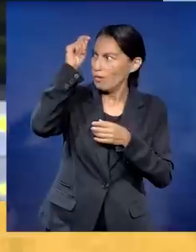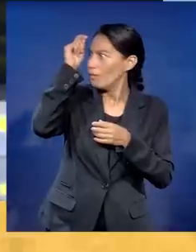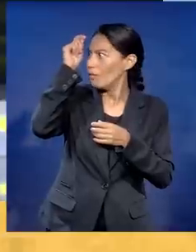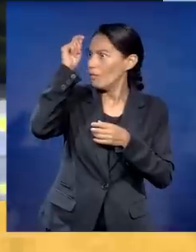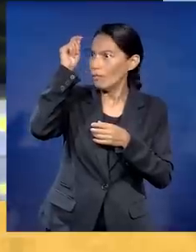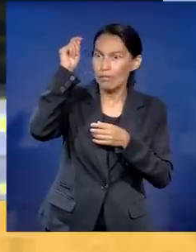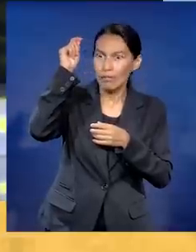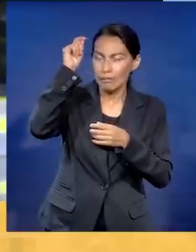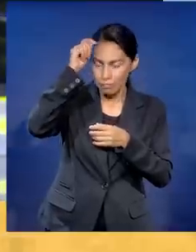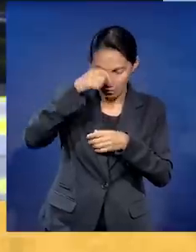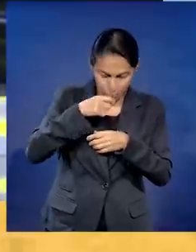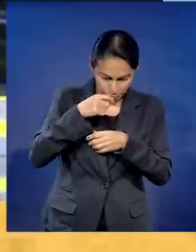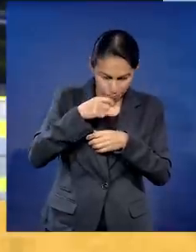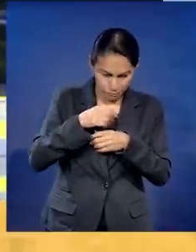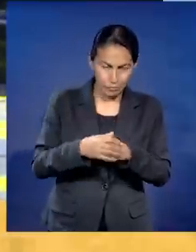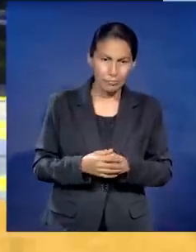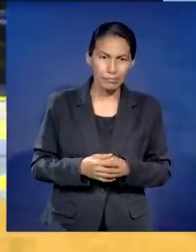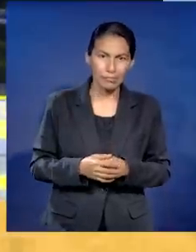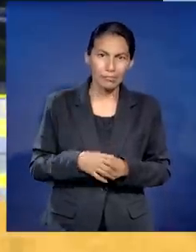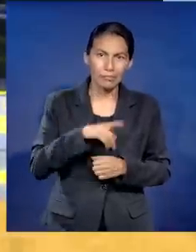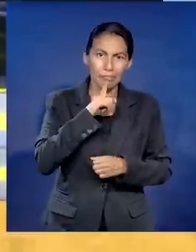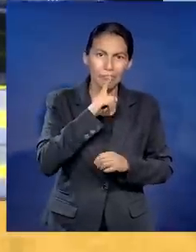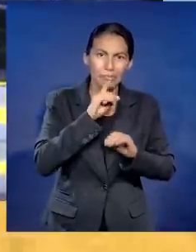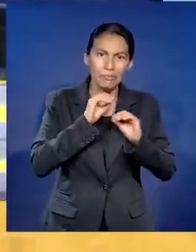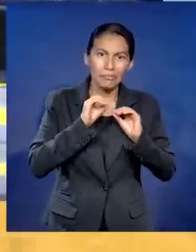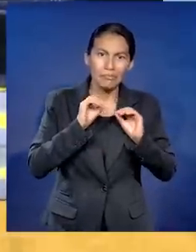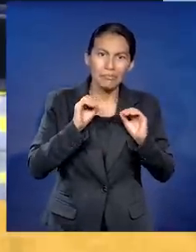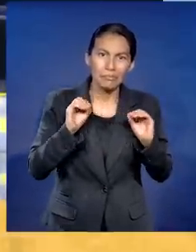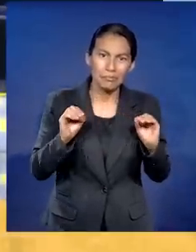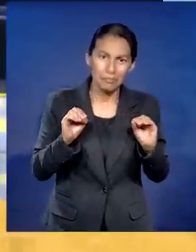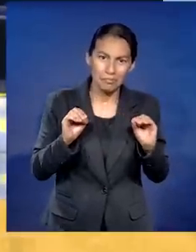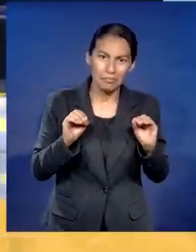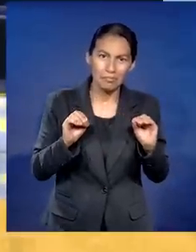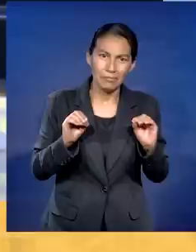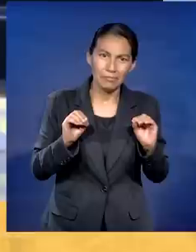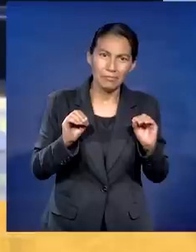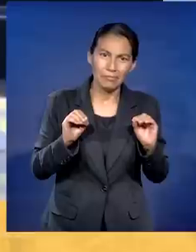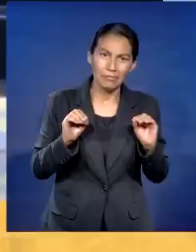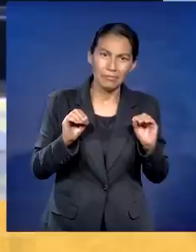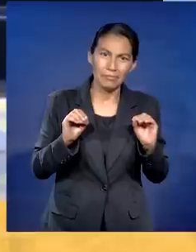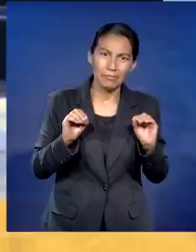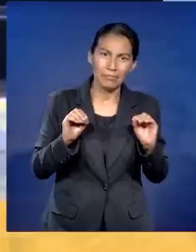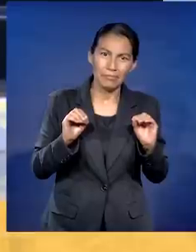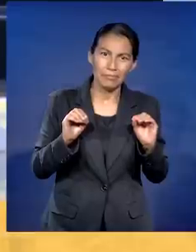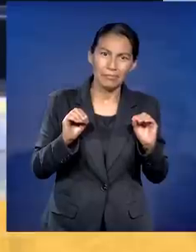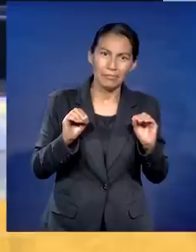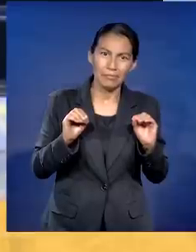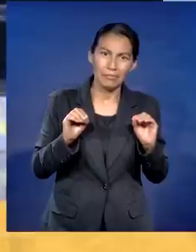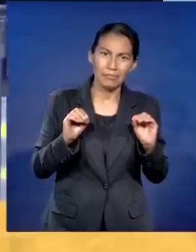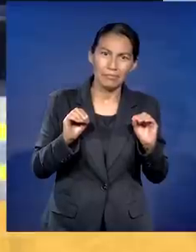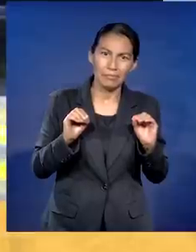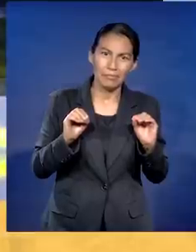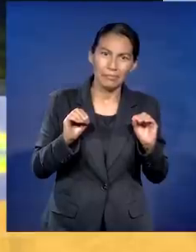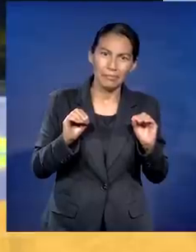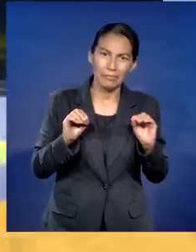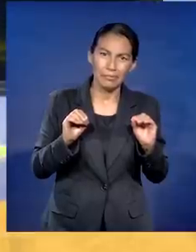sombrero, la ve, me ve y vuelve a bajarlo. No refutó nada.